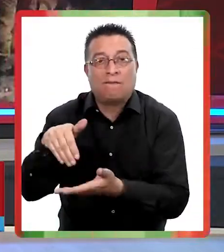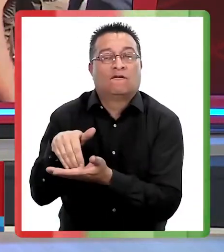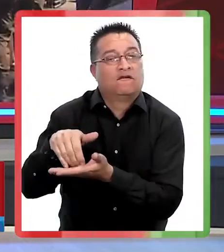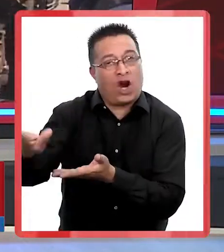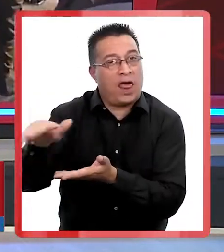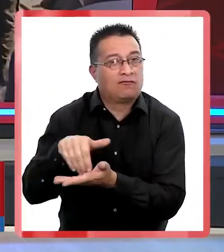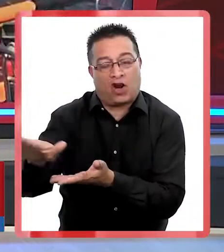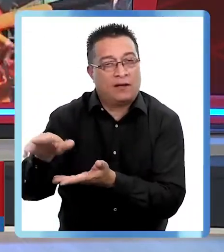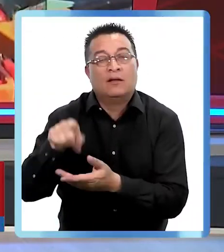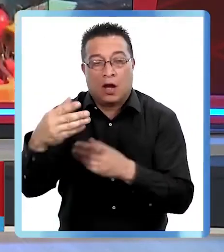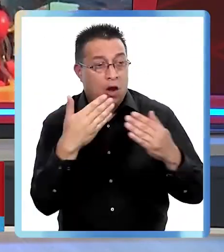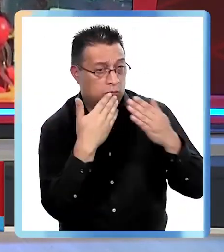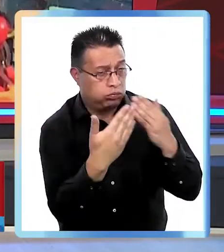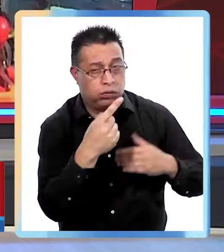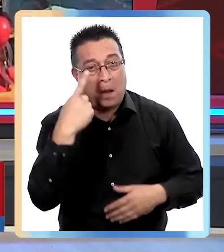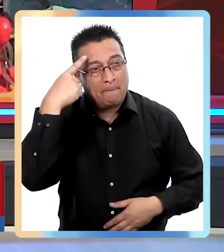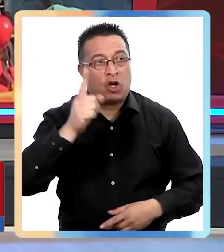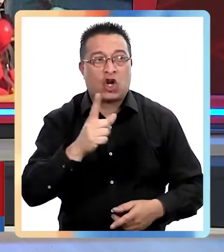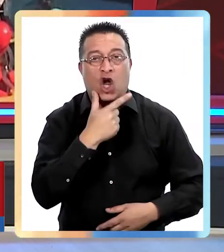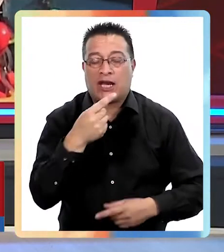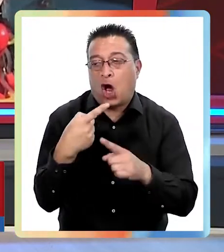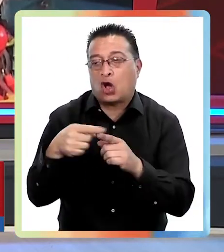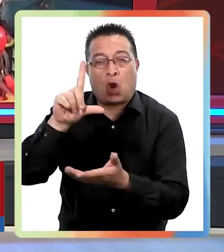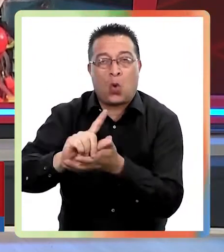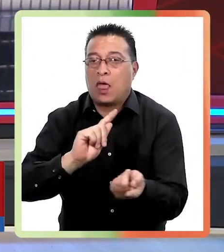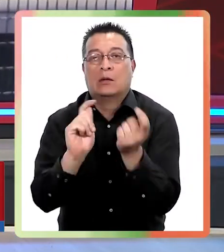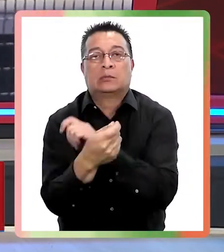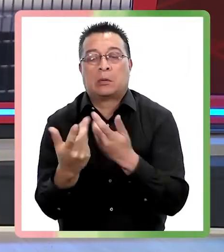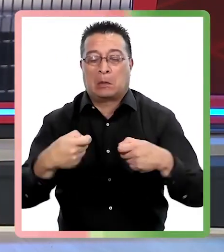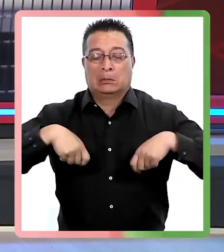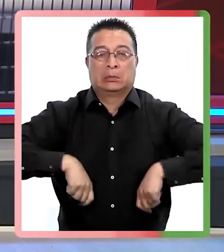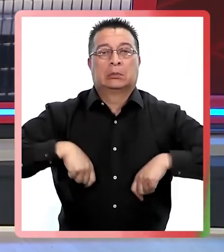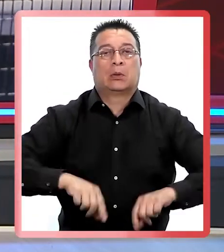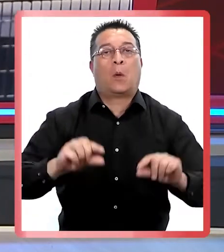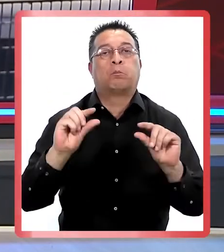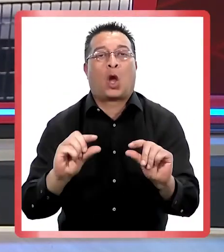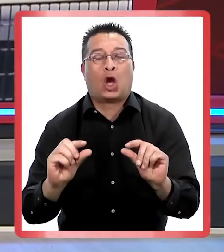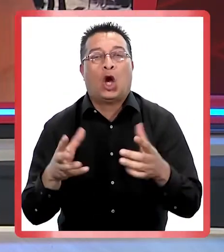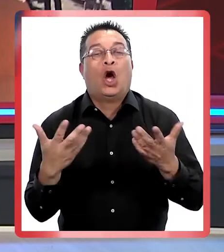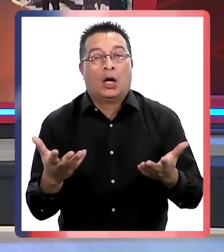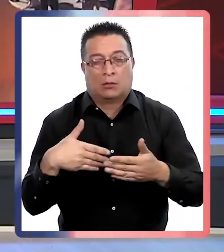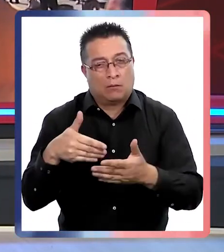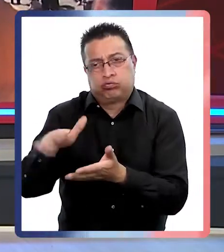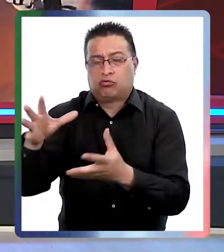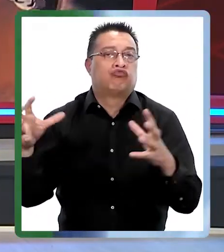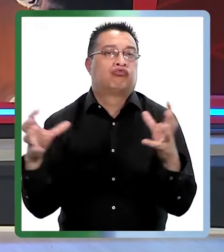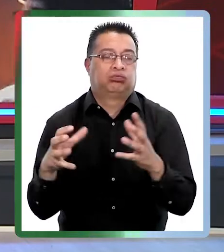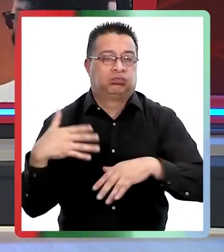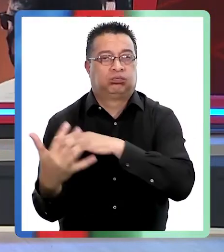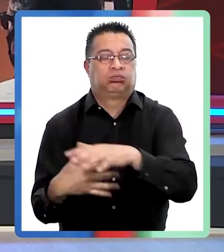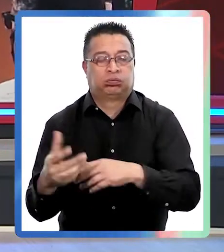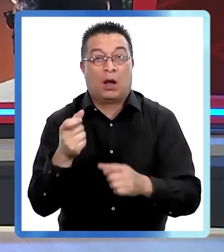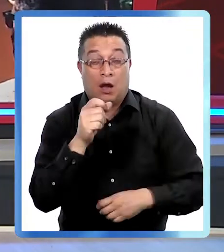no reducir sus ventas. El desalojo policial terminó de manera violenta. Los comerciantes denuncian que carabineros se les quitaron sus mercaderías y no les dieron